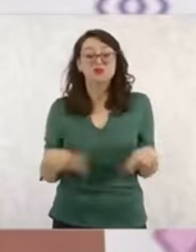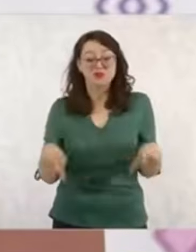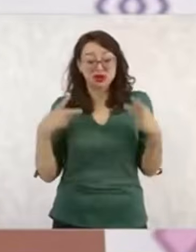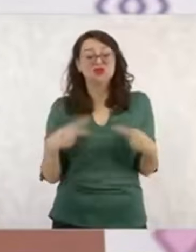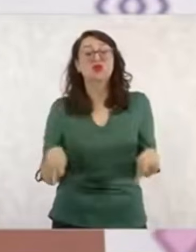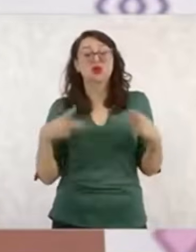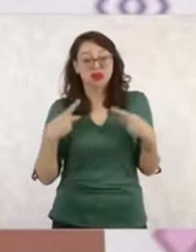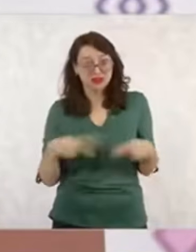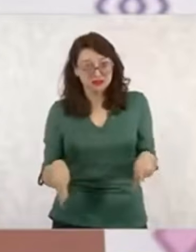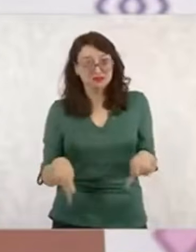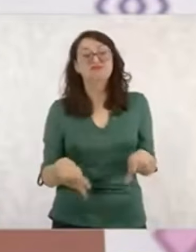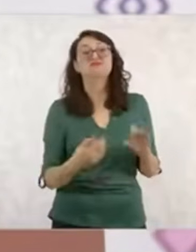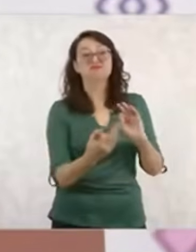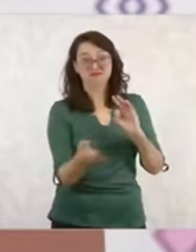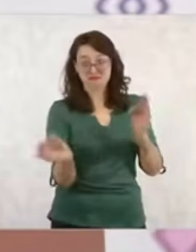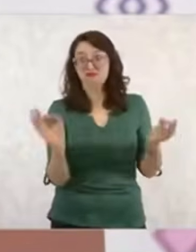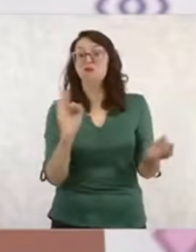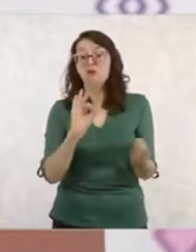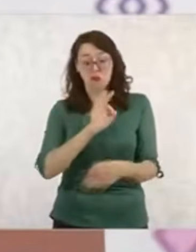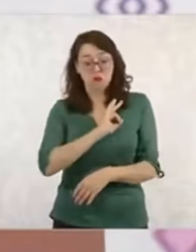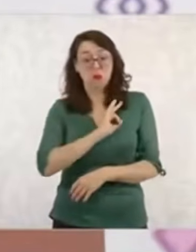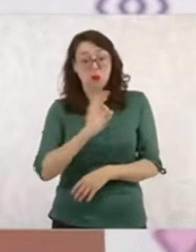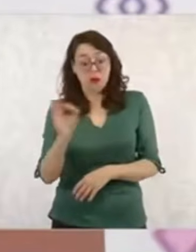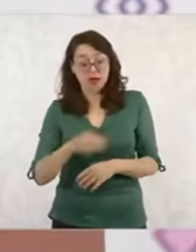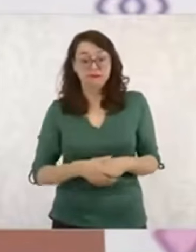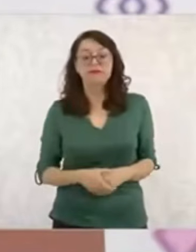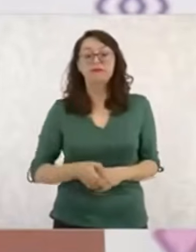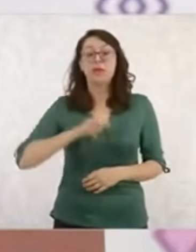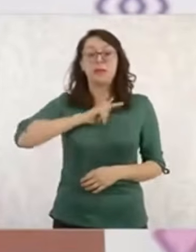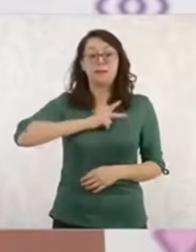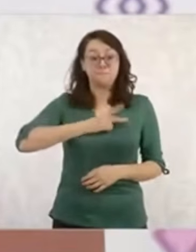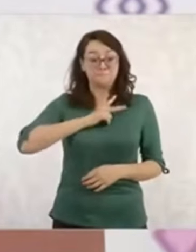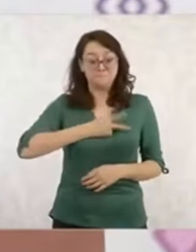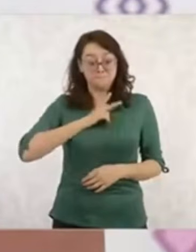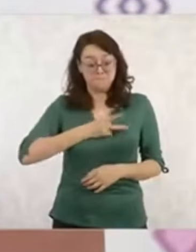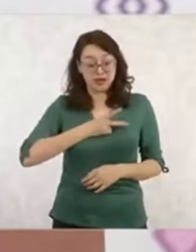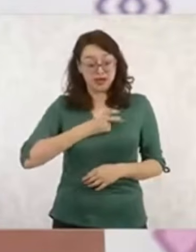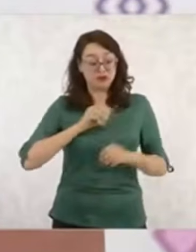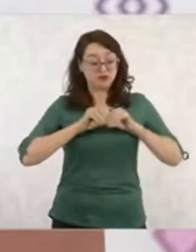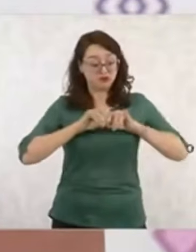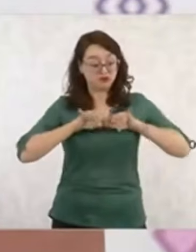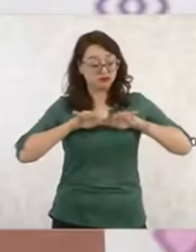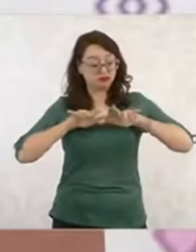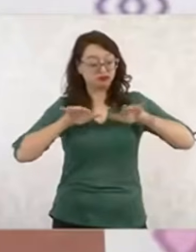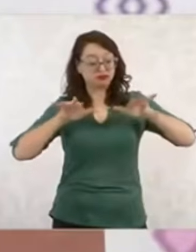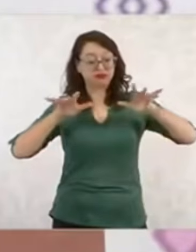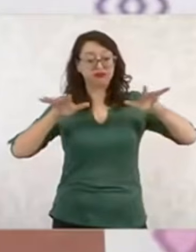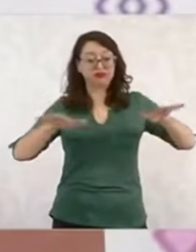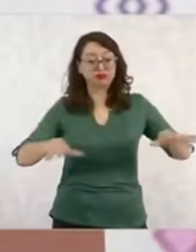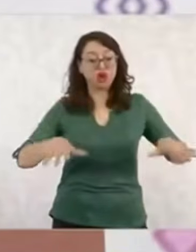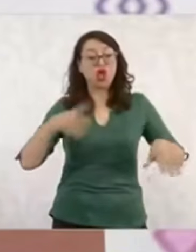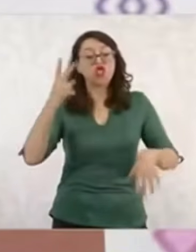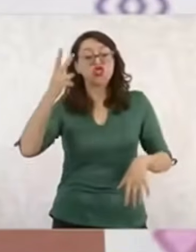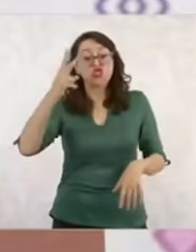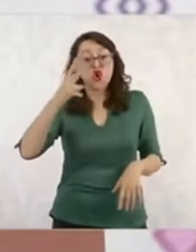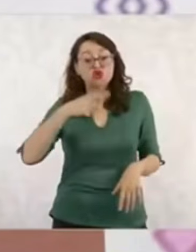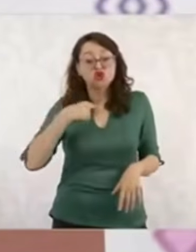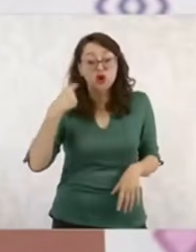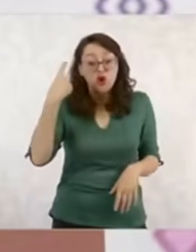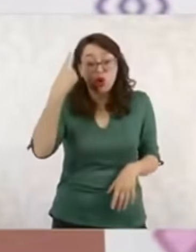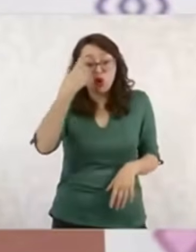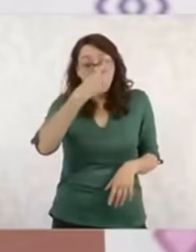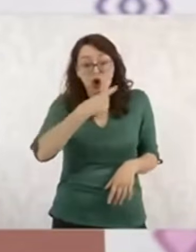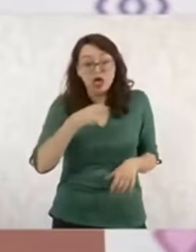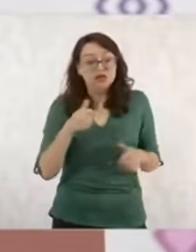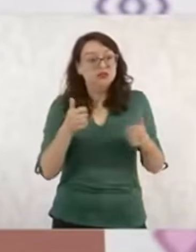y además el virus puede permanecer en el espacio donde estaba la persona por 2 horas después